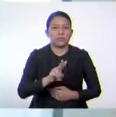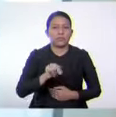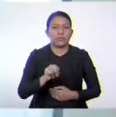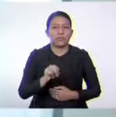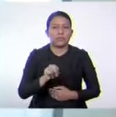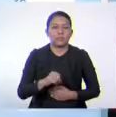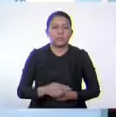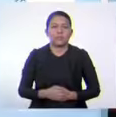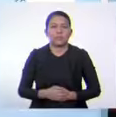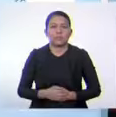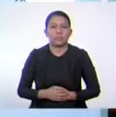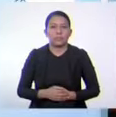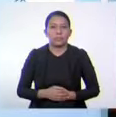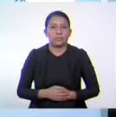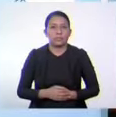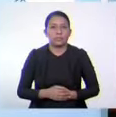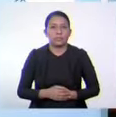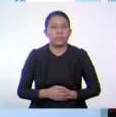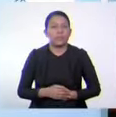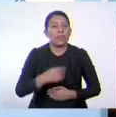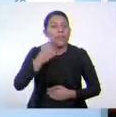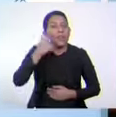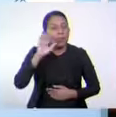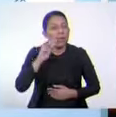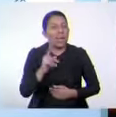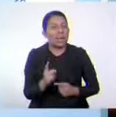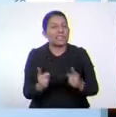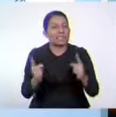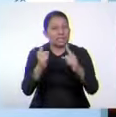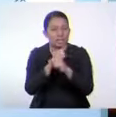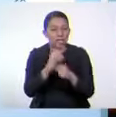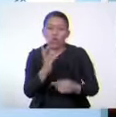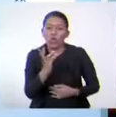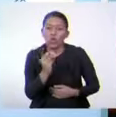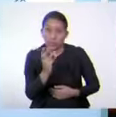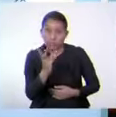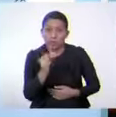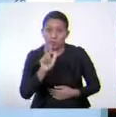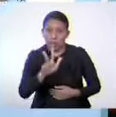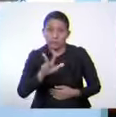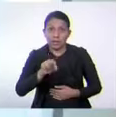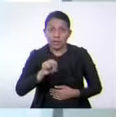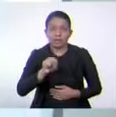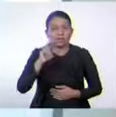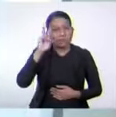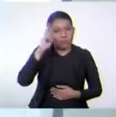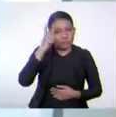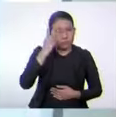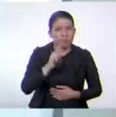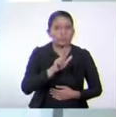por N. Si sustituimos nuevamente por el número 3N, tendremos